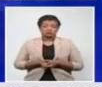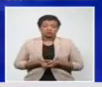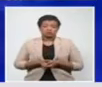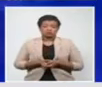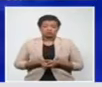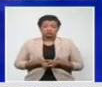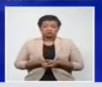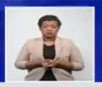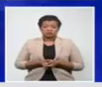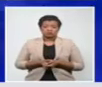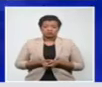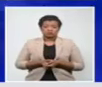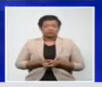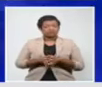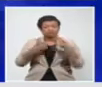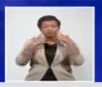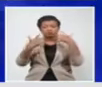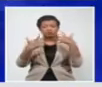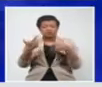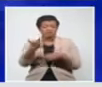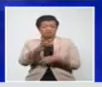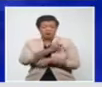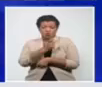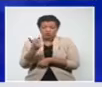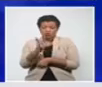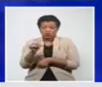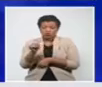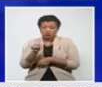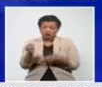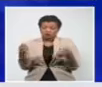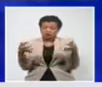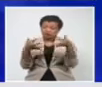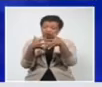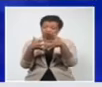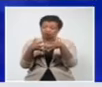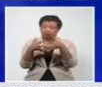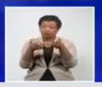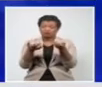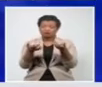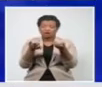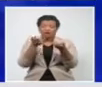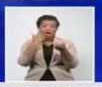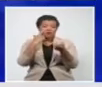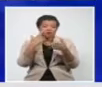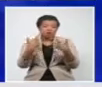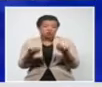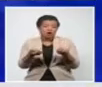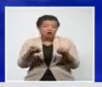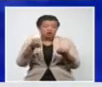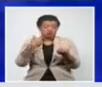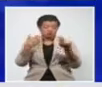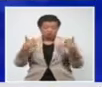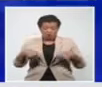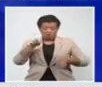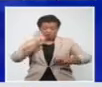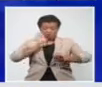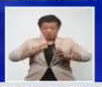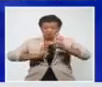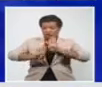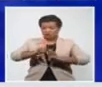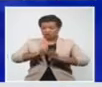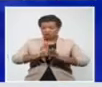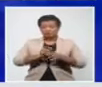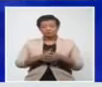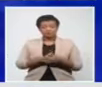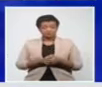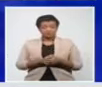con AstraZeneca, Así una dosis para ver qué títulos de anticuerpos levantan las vacunas. Son ensayos ya, o sea, ensayos que se